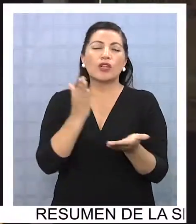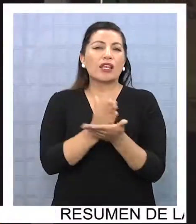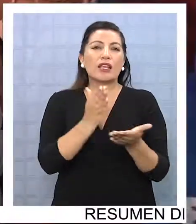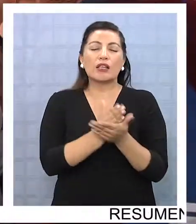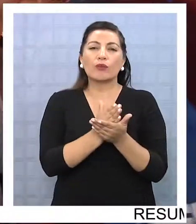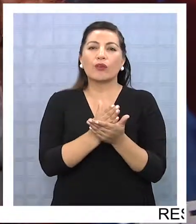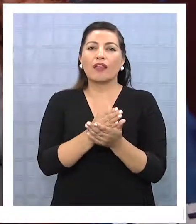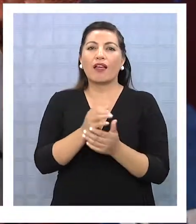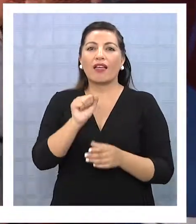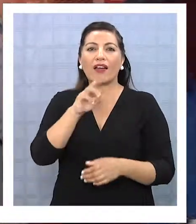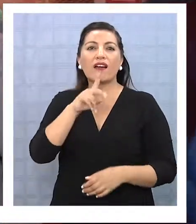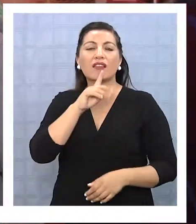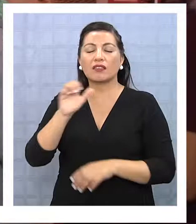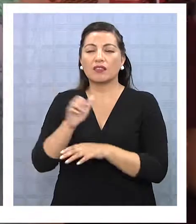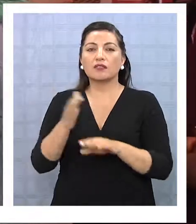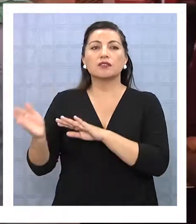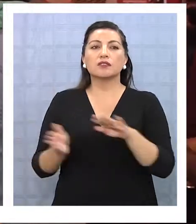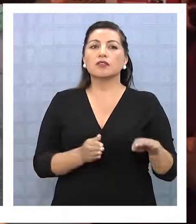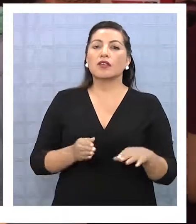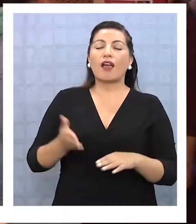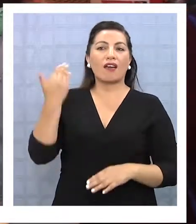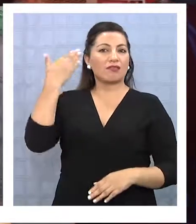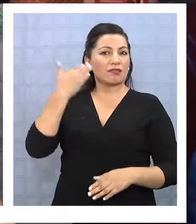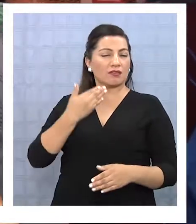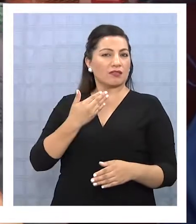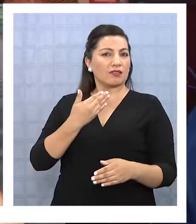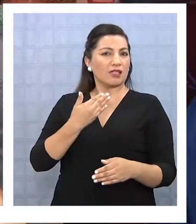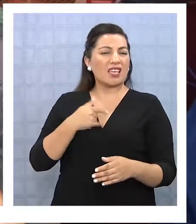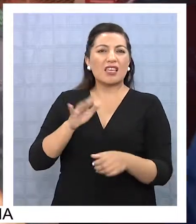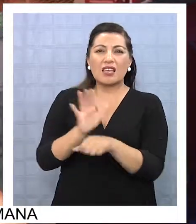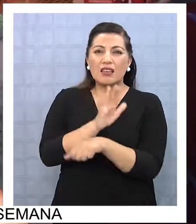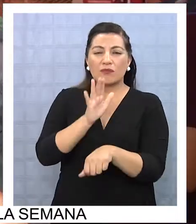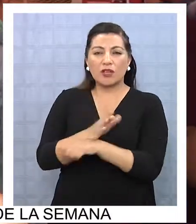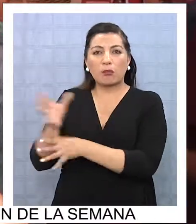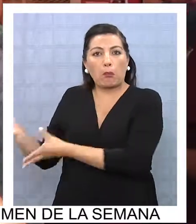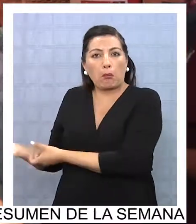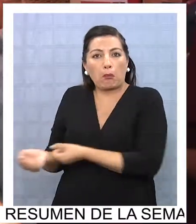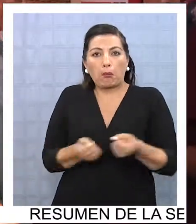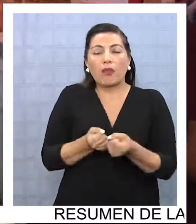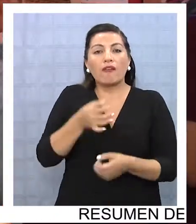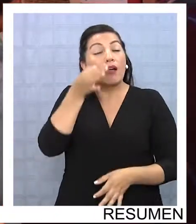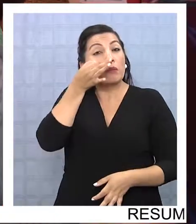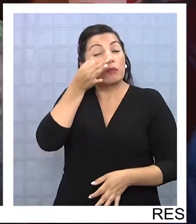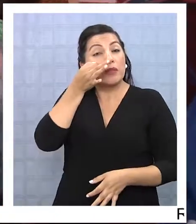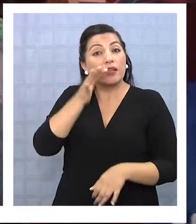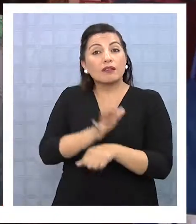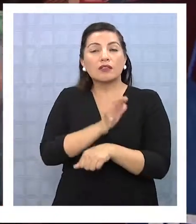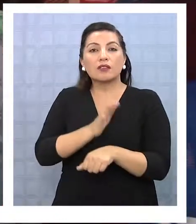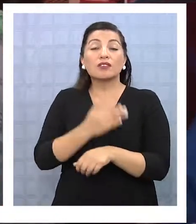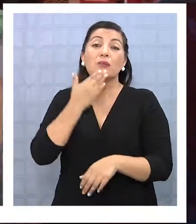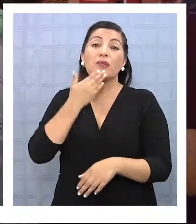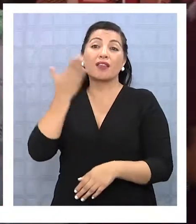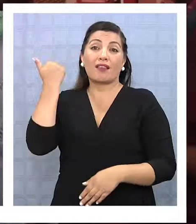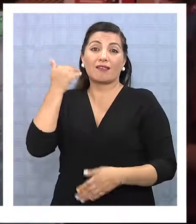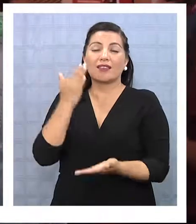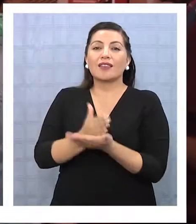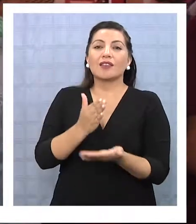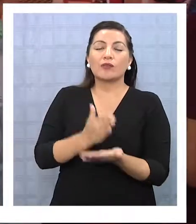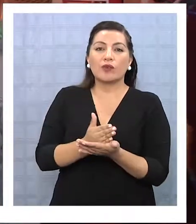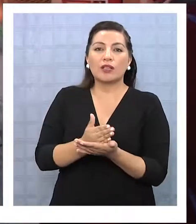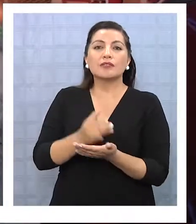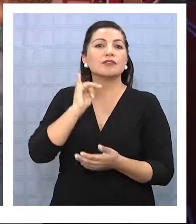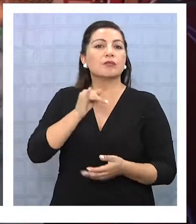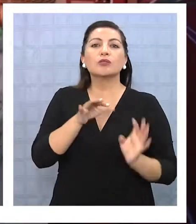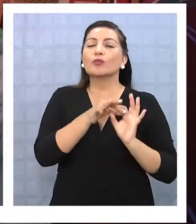Artística. En muchas oportunidades pequeñas me llevaron al veterano a ver teatro y durante mi periodo escolar también estuve muy ligada a lo